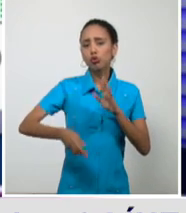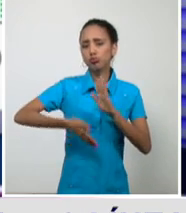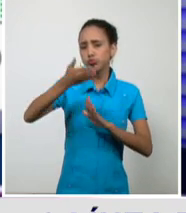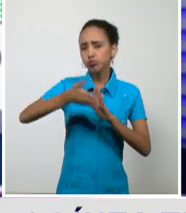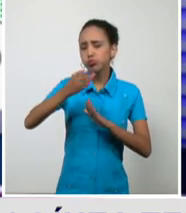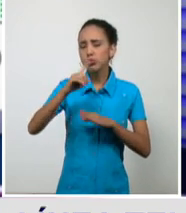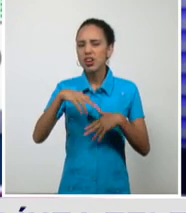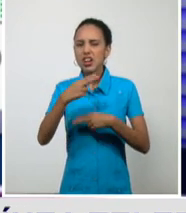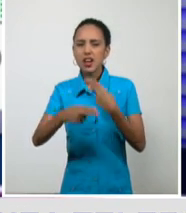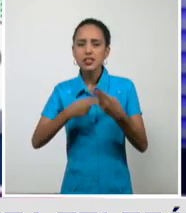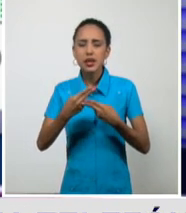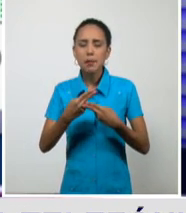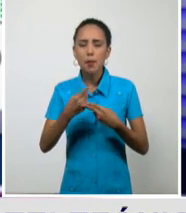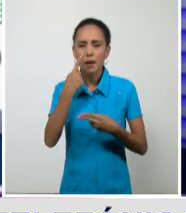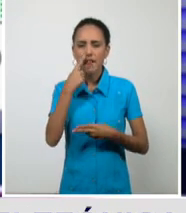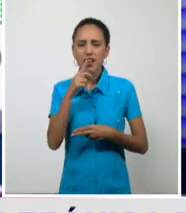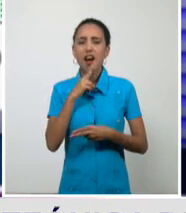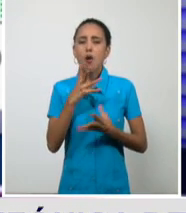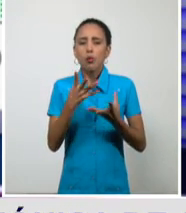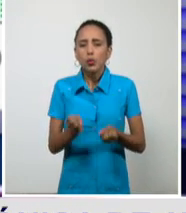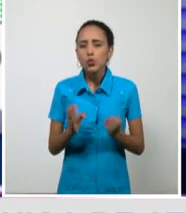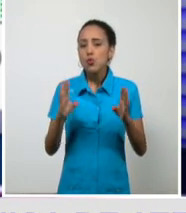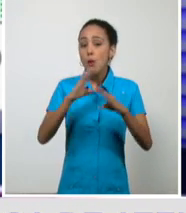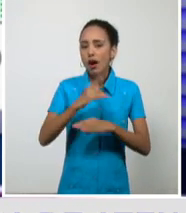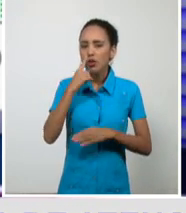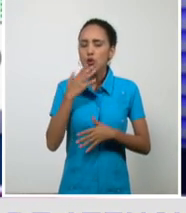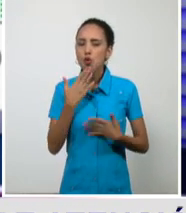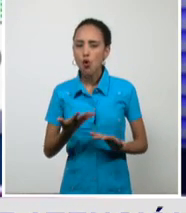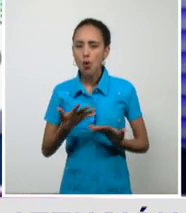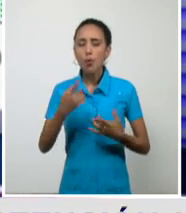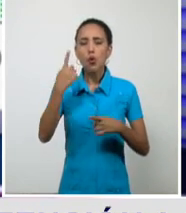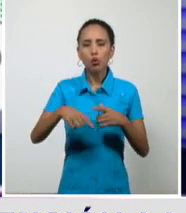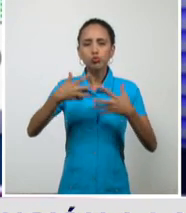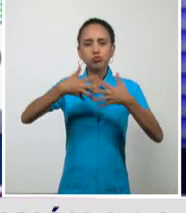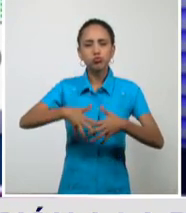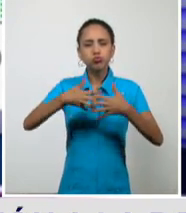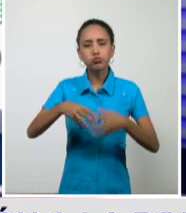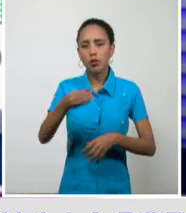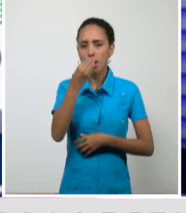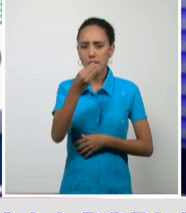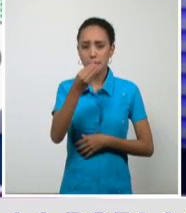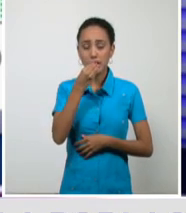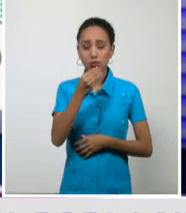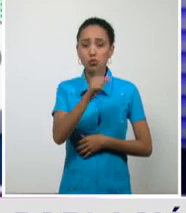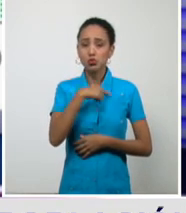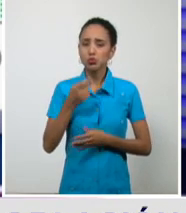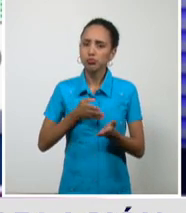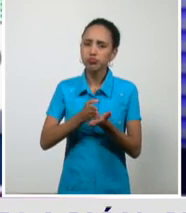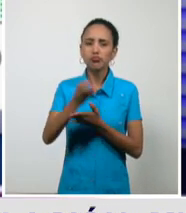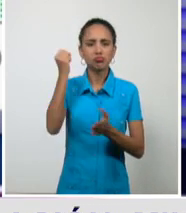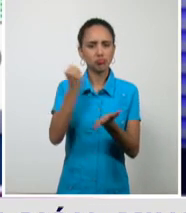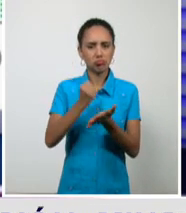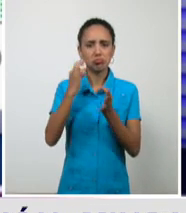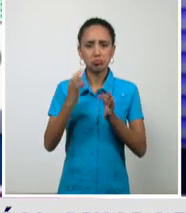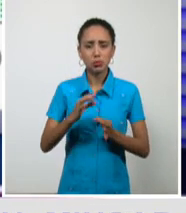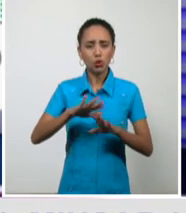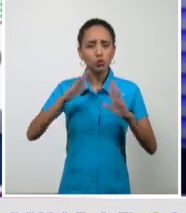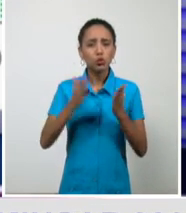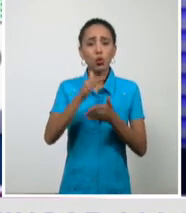la sequía, la producción de alimentos, industrias de alimentos, es decir, seguimos autorizando todos estos procesos que el